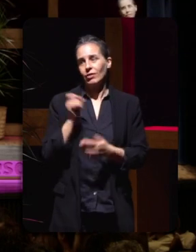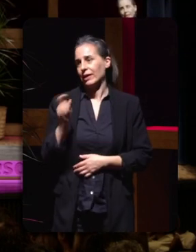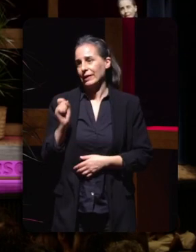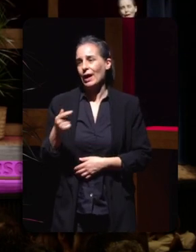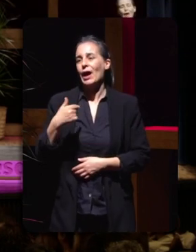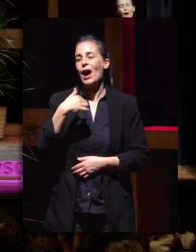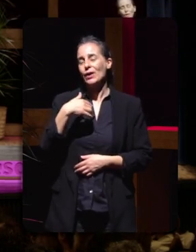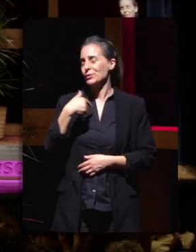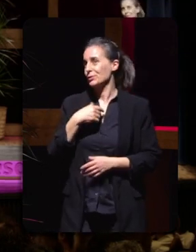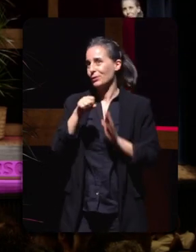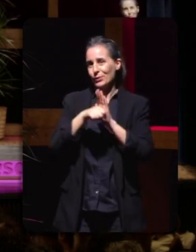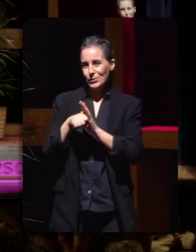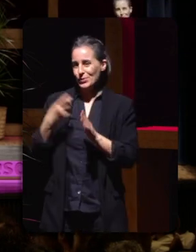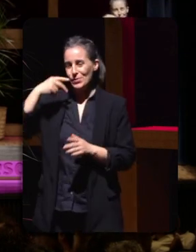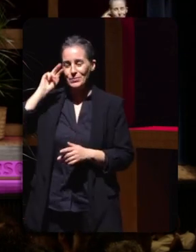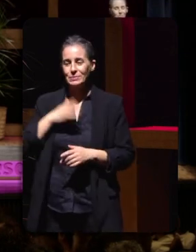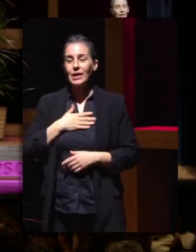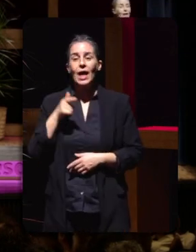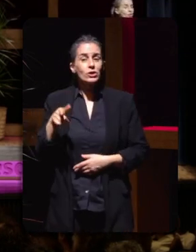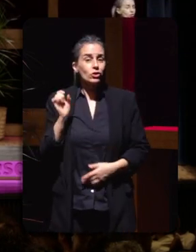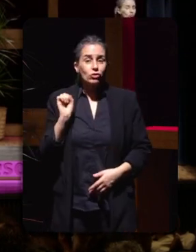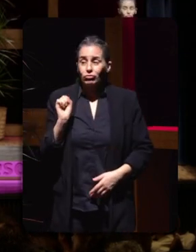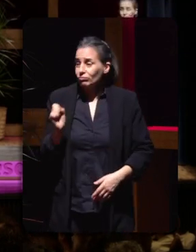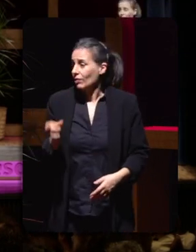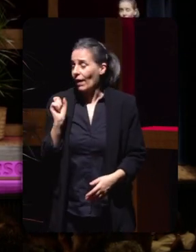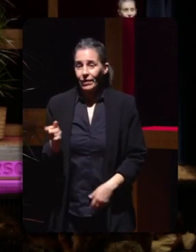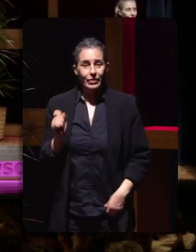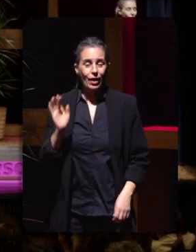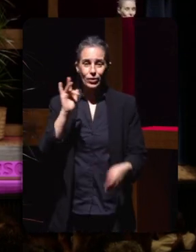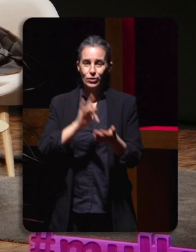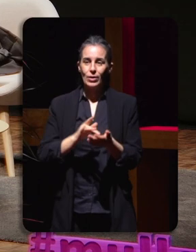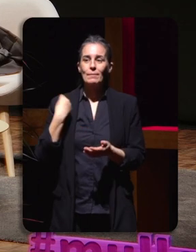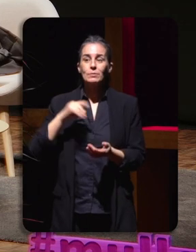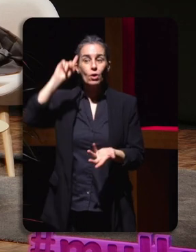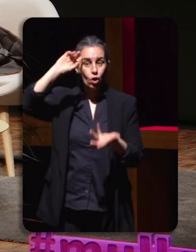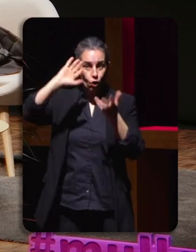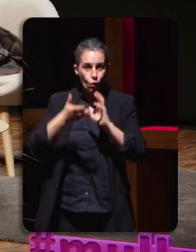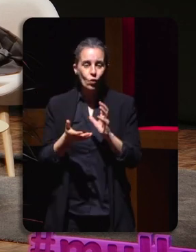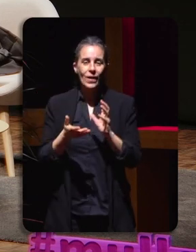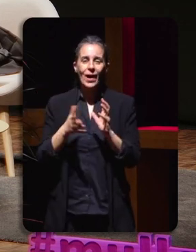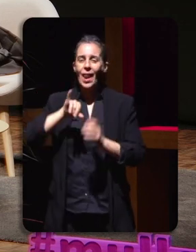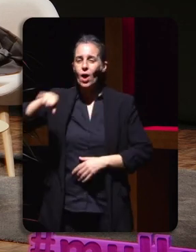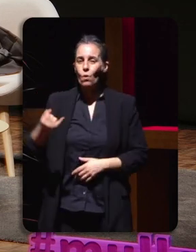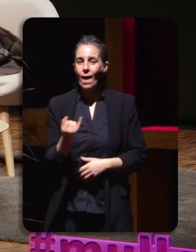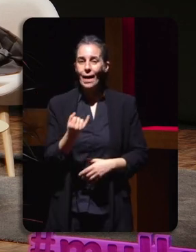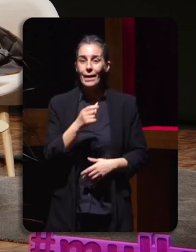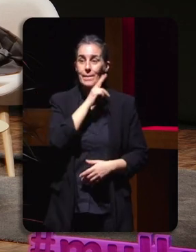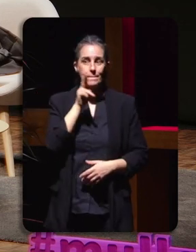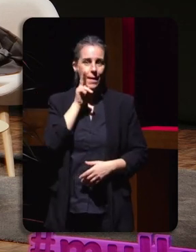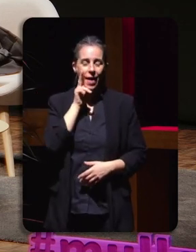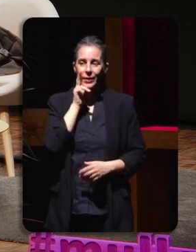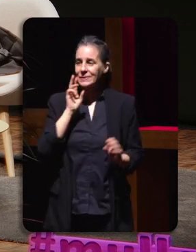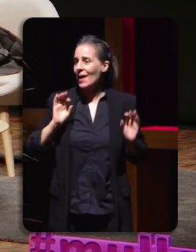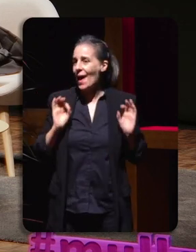con mi propia experiencia sucede todo el rato y la locura o sea el lenguaje de las madres a veces está